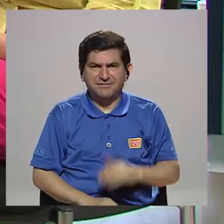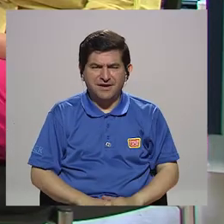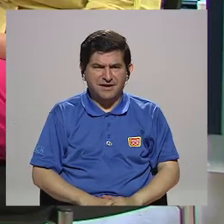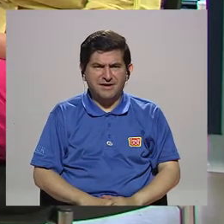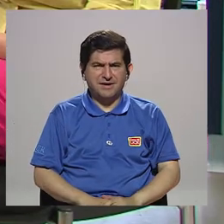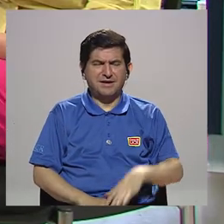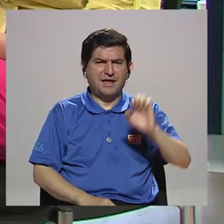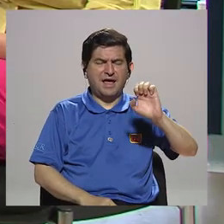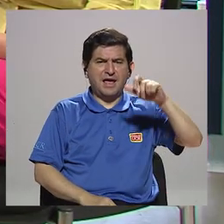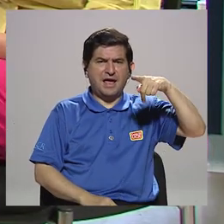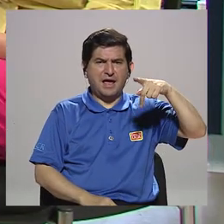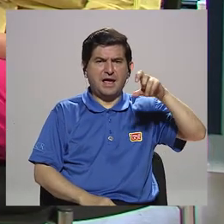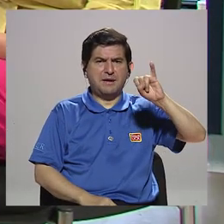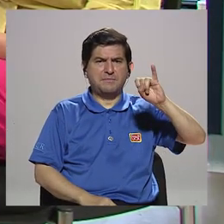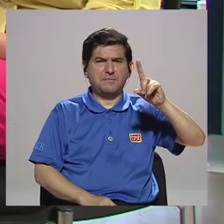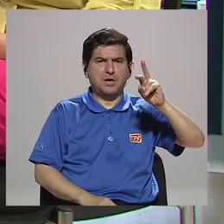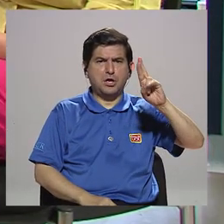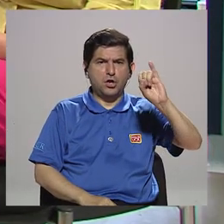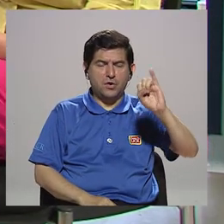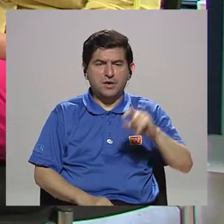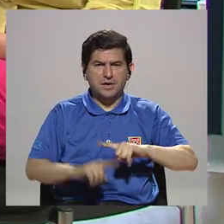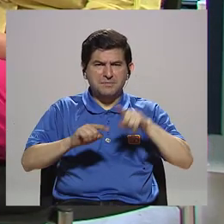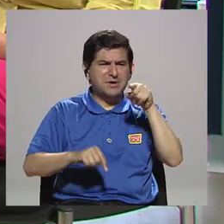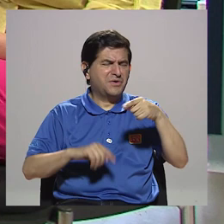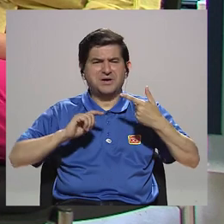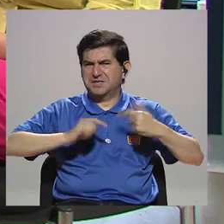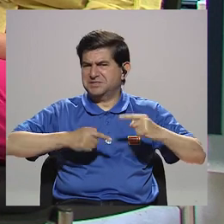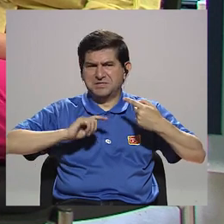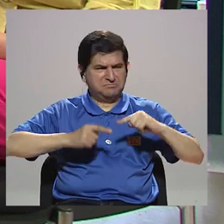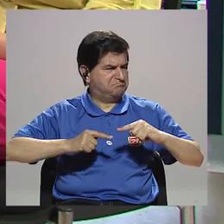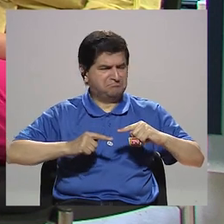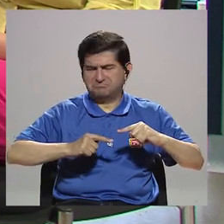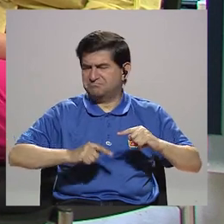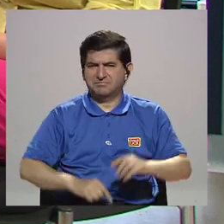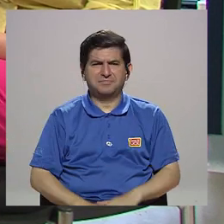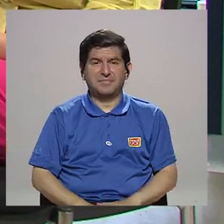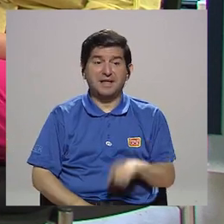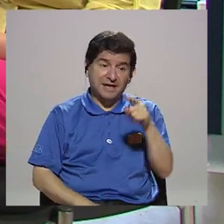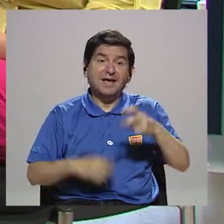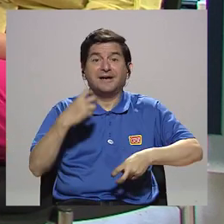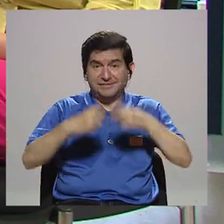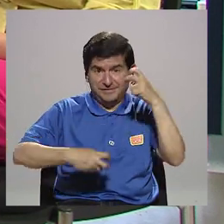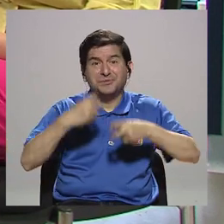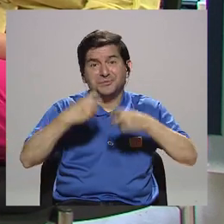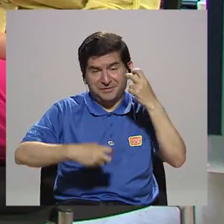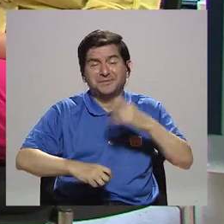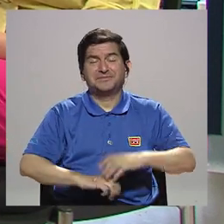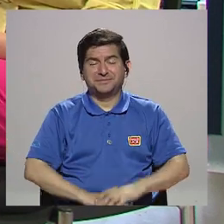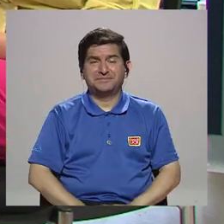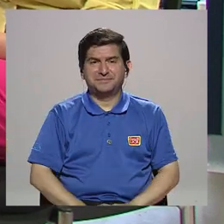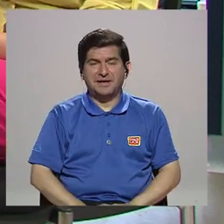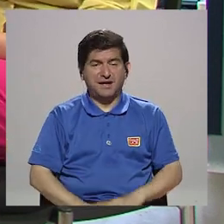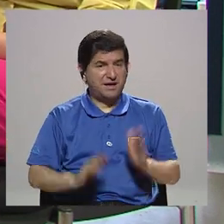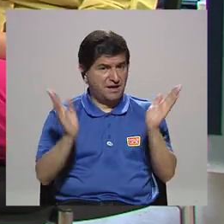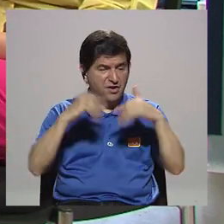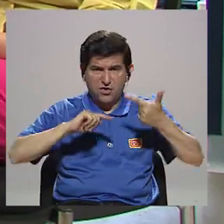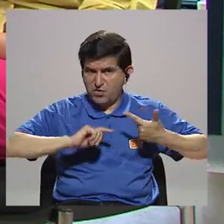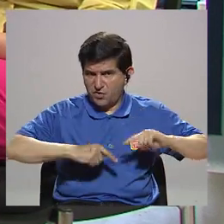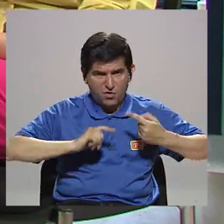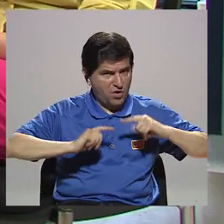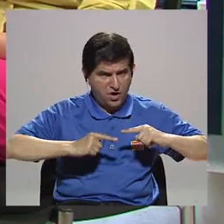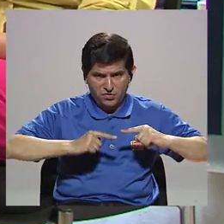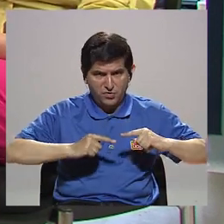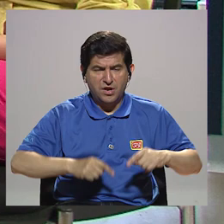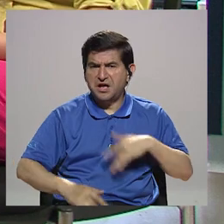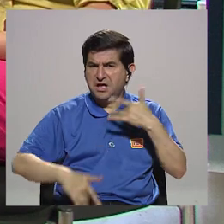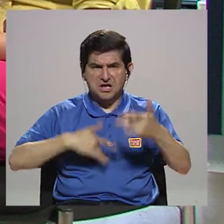si la presencia del Helicobacter pylori, pero en esas casi no duele, ¿verdad? Y ese es el problema. Al no doler, al